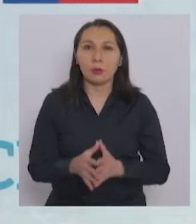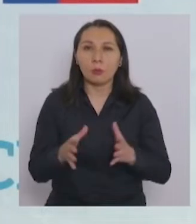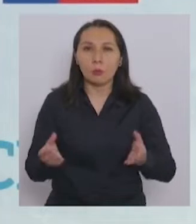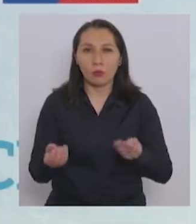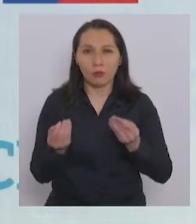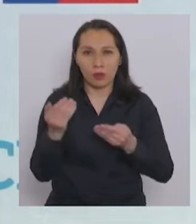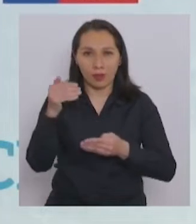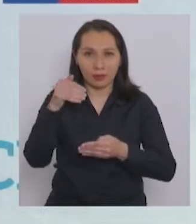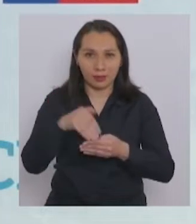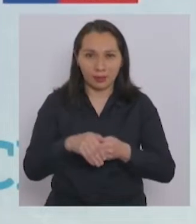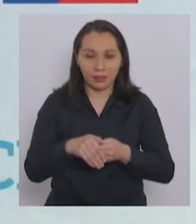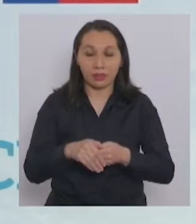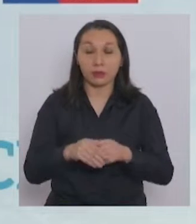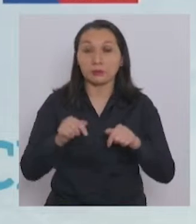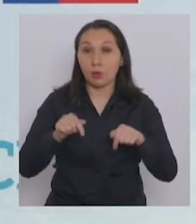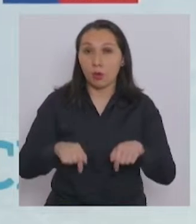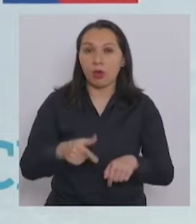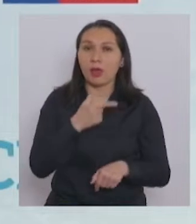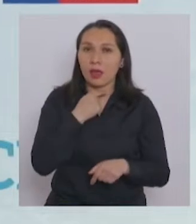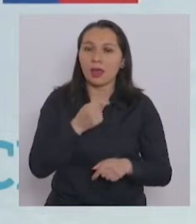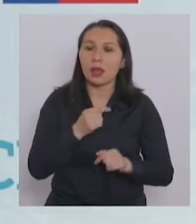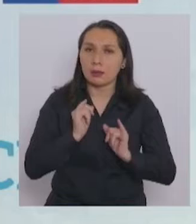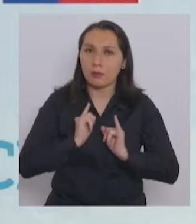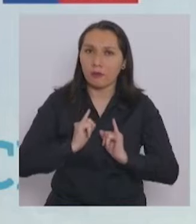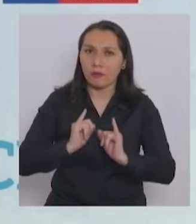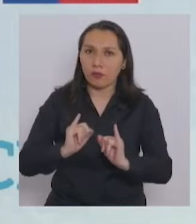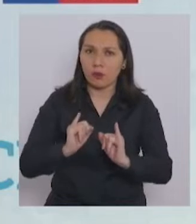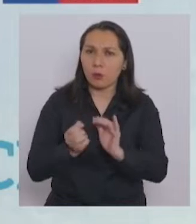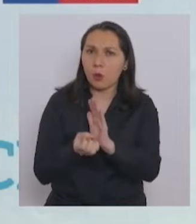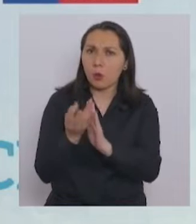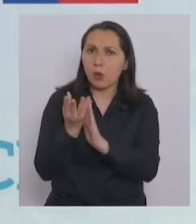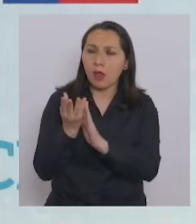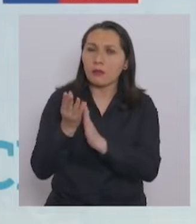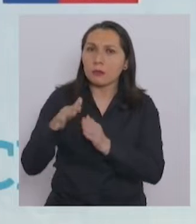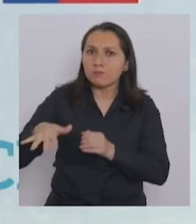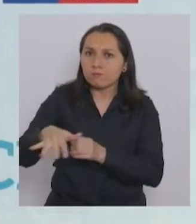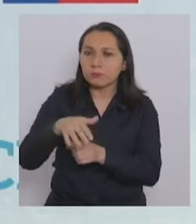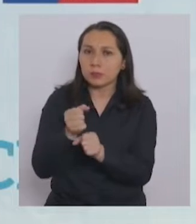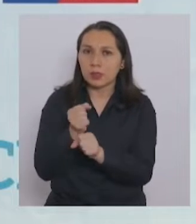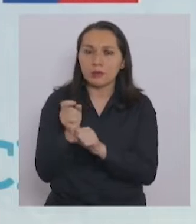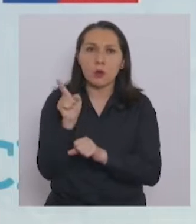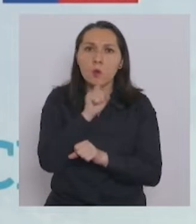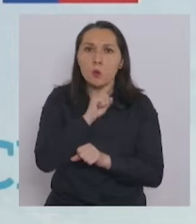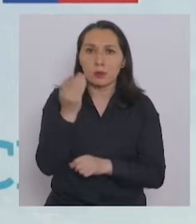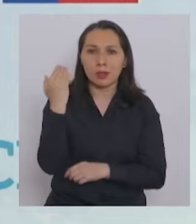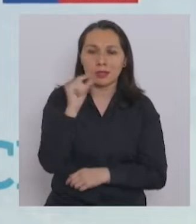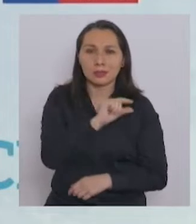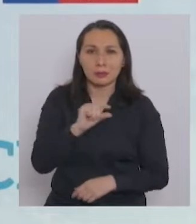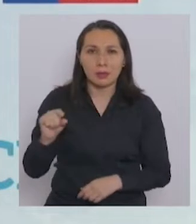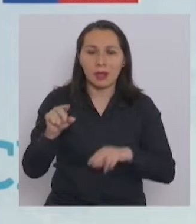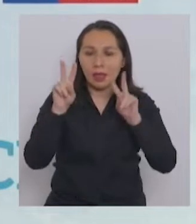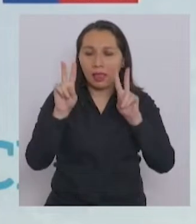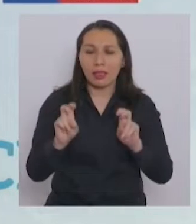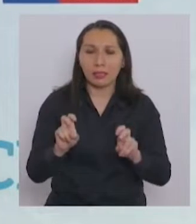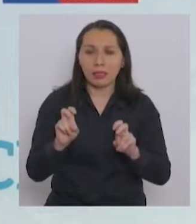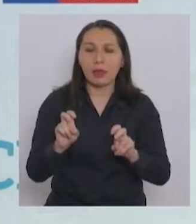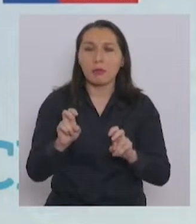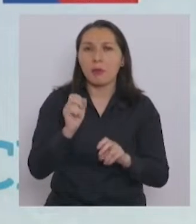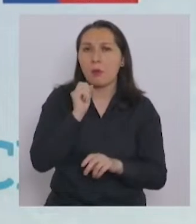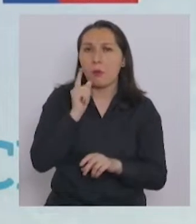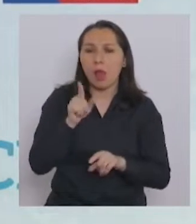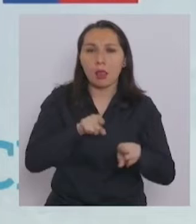Muy buenas tardes. Hoy queremos contarles las novedades del trabajo de la última semana en relación